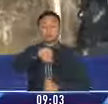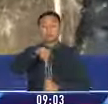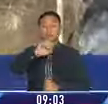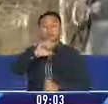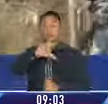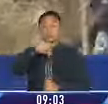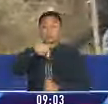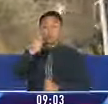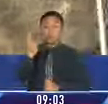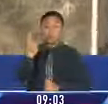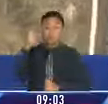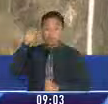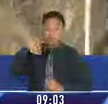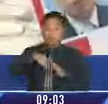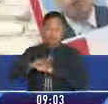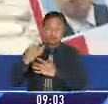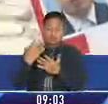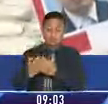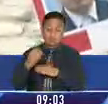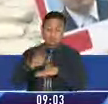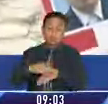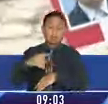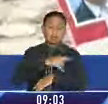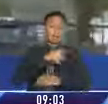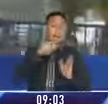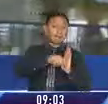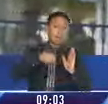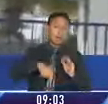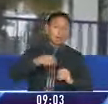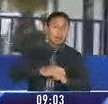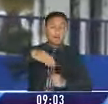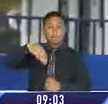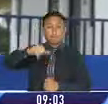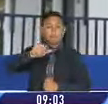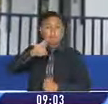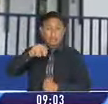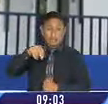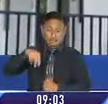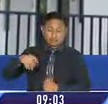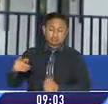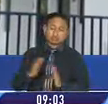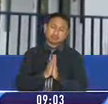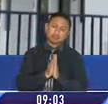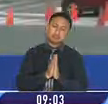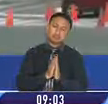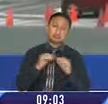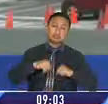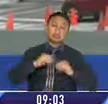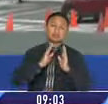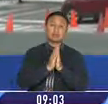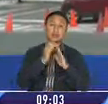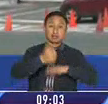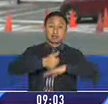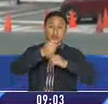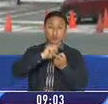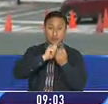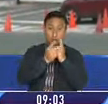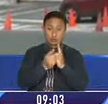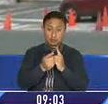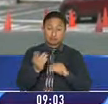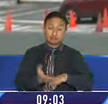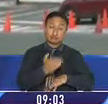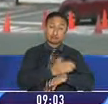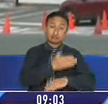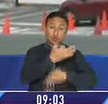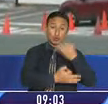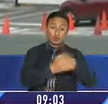persona detenida dentro del caso del femicidio de la abogada María Belén Bernal, presentara un recurso de apelación a la prisión preventiva que le dictó